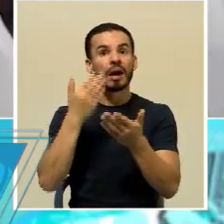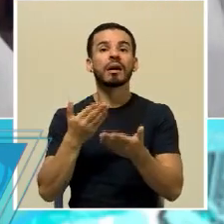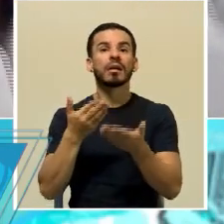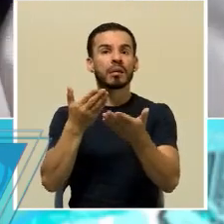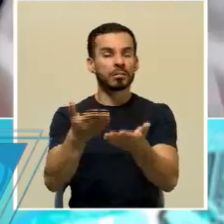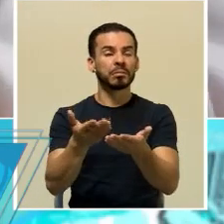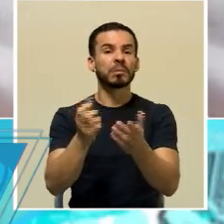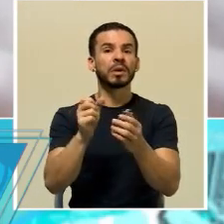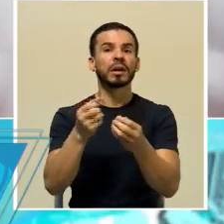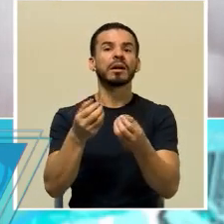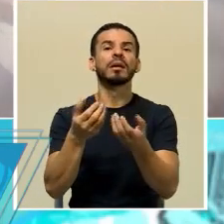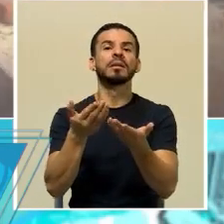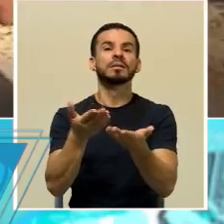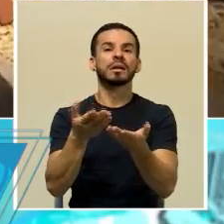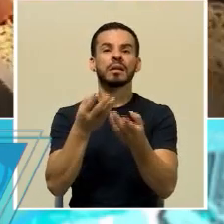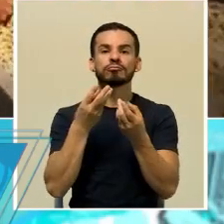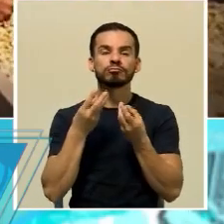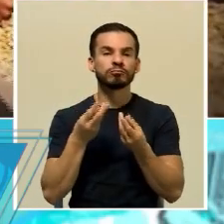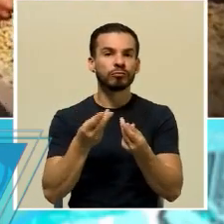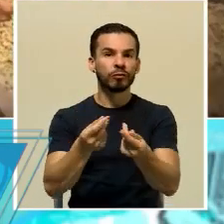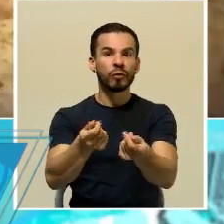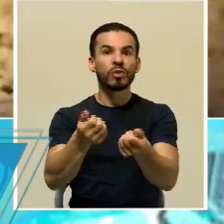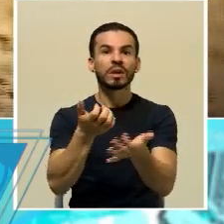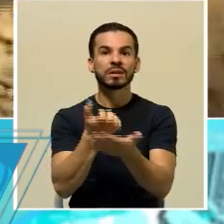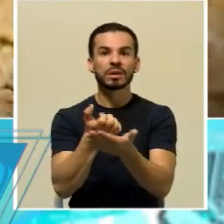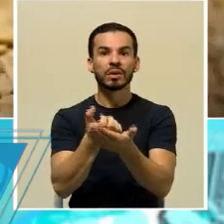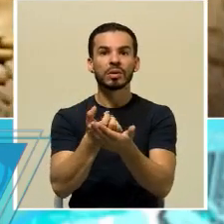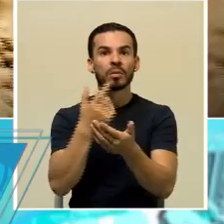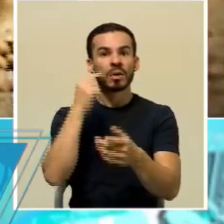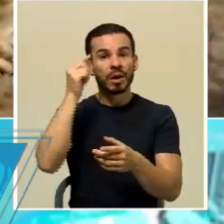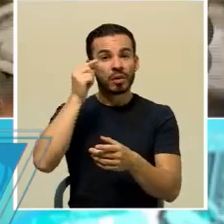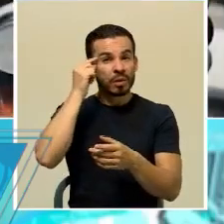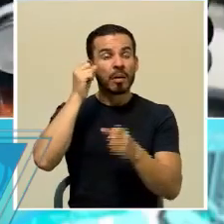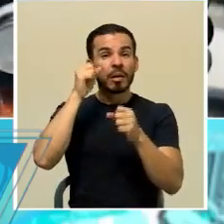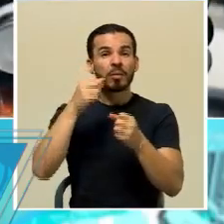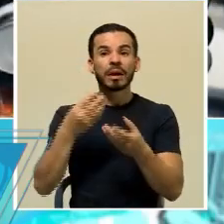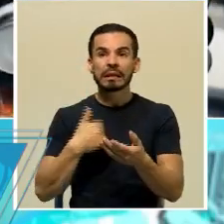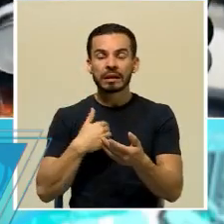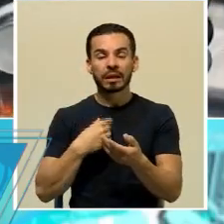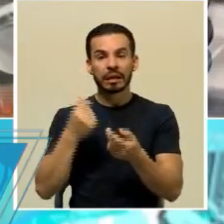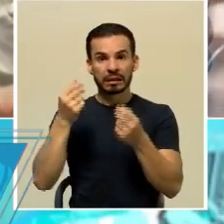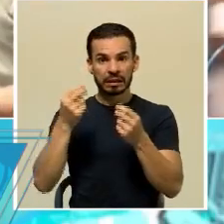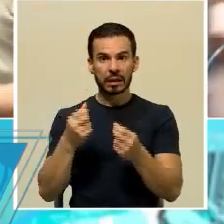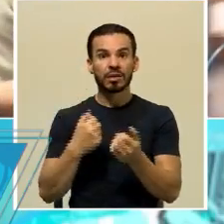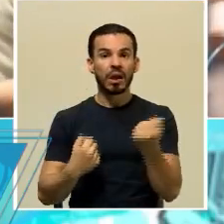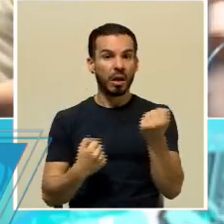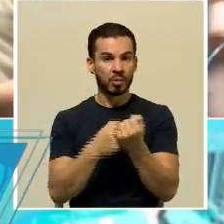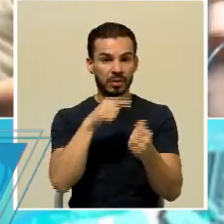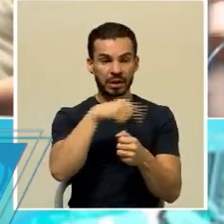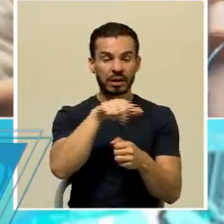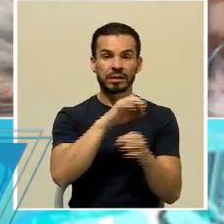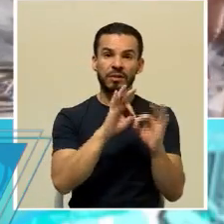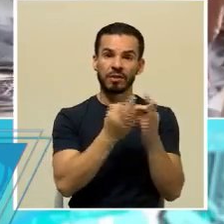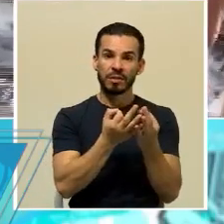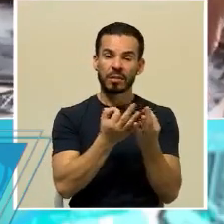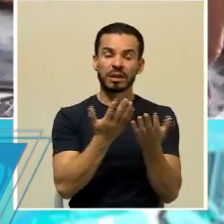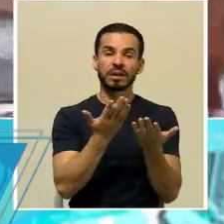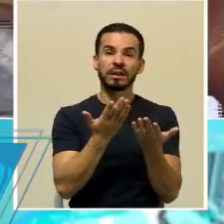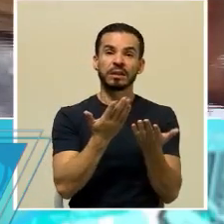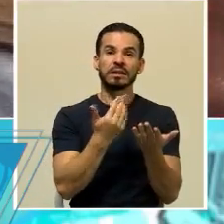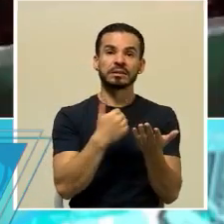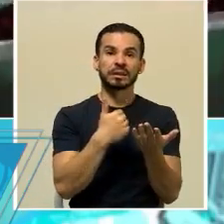que pueda generar fluidez económica al Estado, para que pueda disponer de dinero y apoyar a estas familias que se encuentran